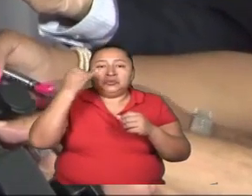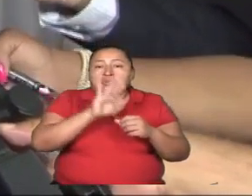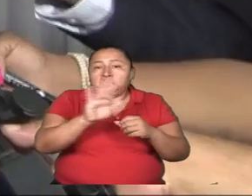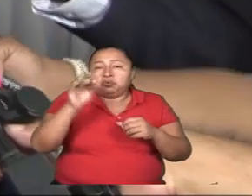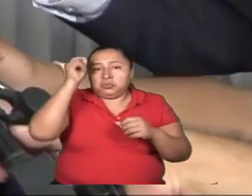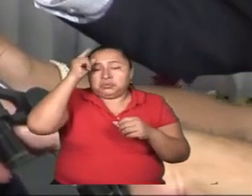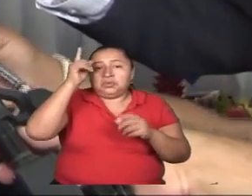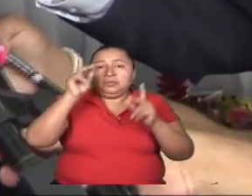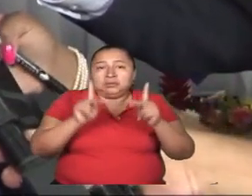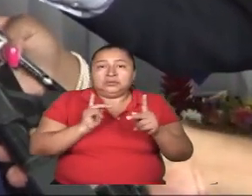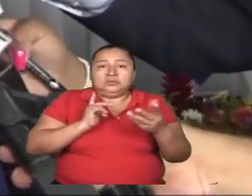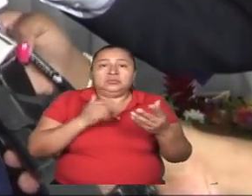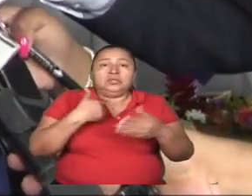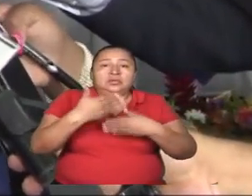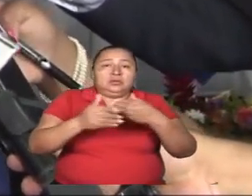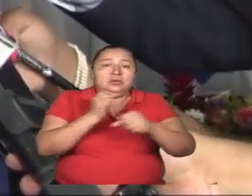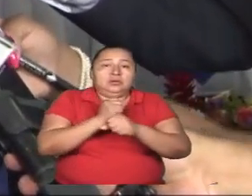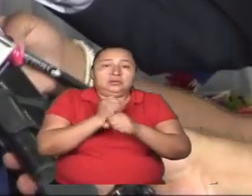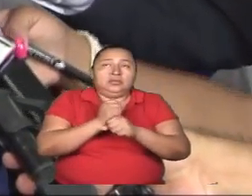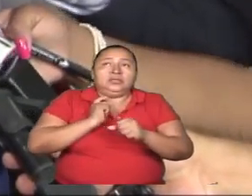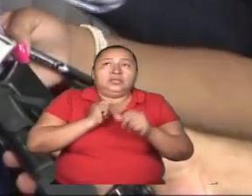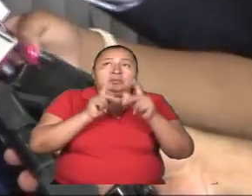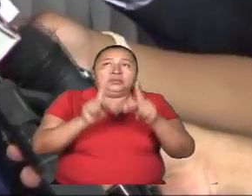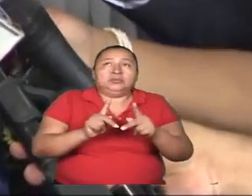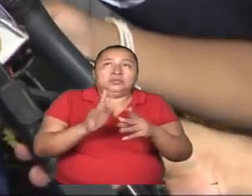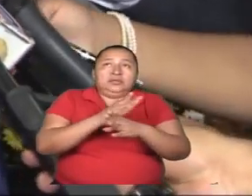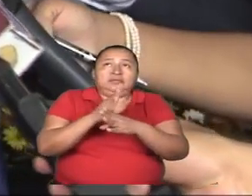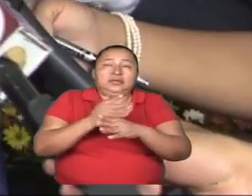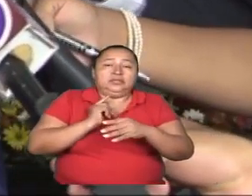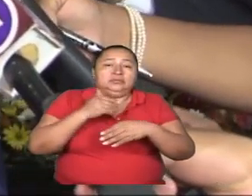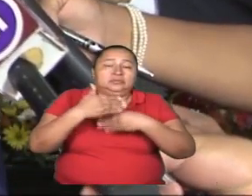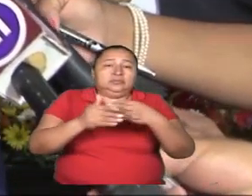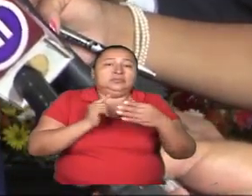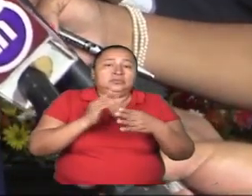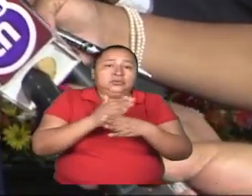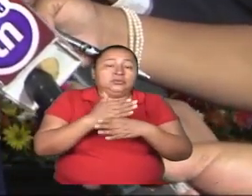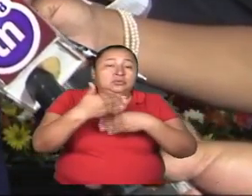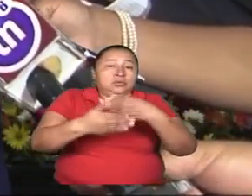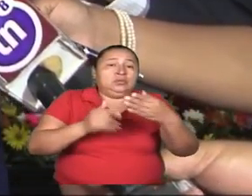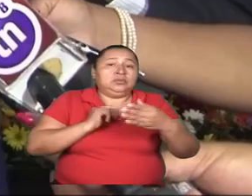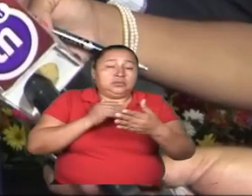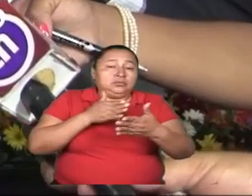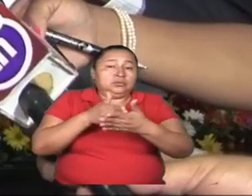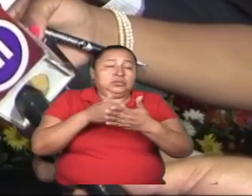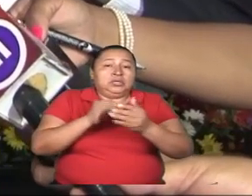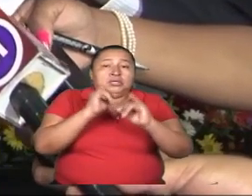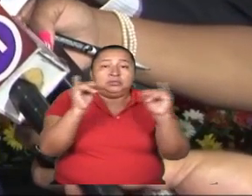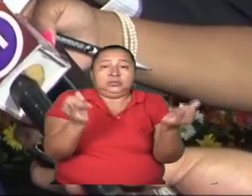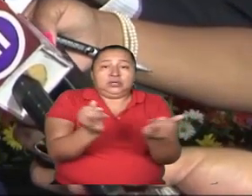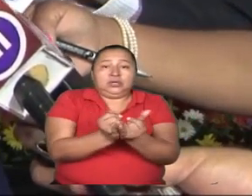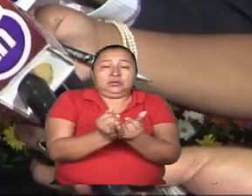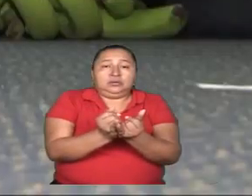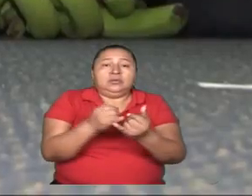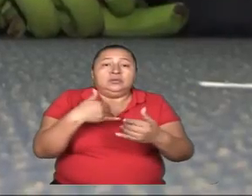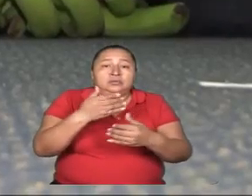expertos que vienen de diferentes países, de diferentes organismos internacionales, ¿no? Como de